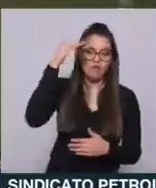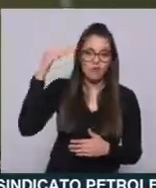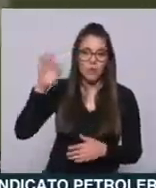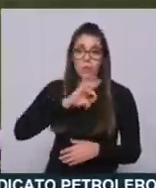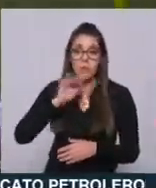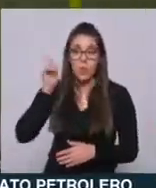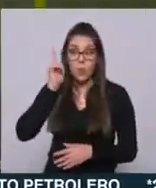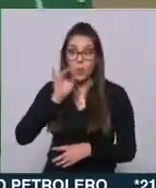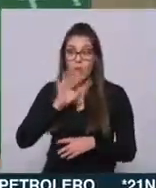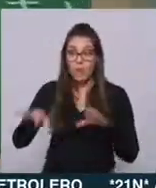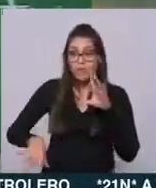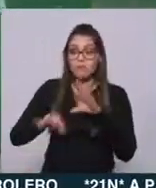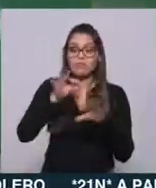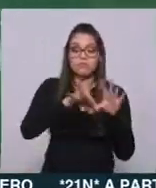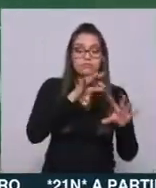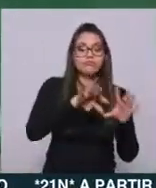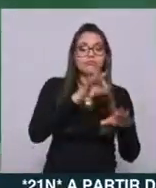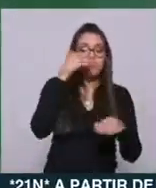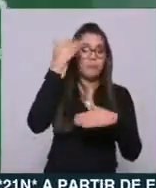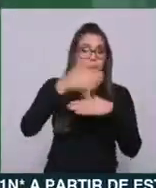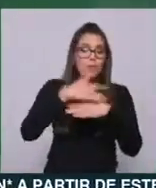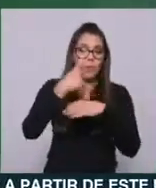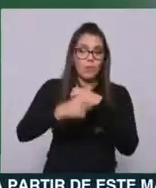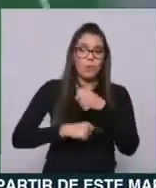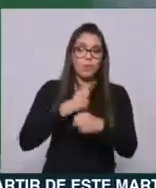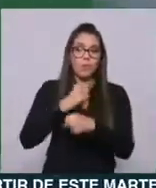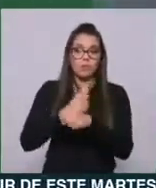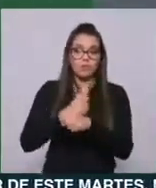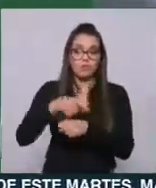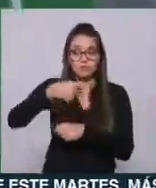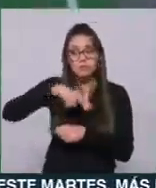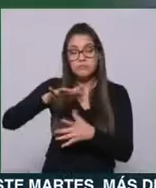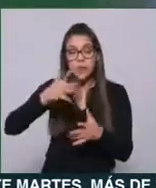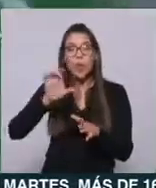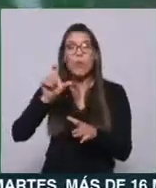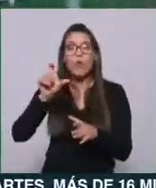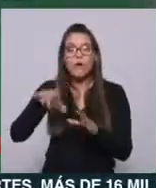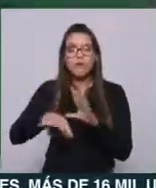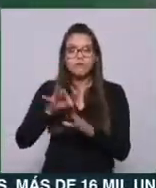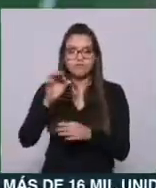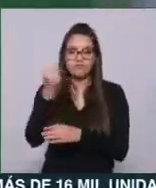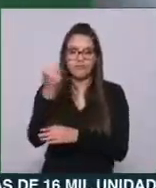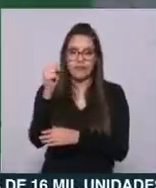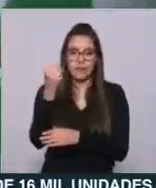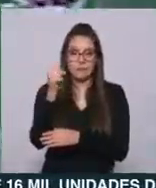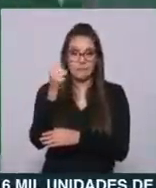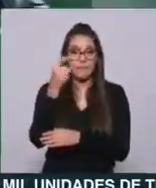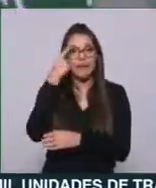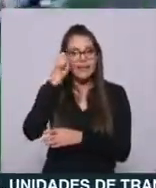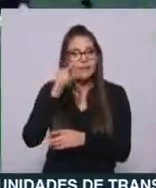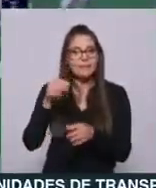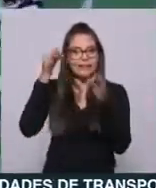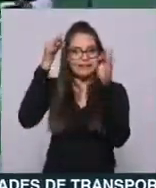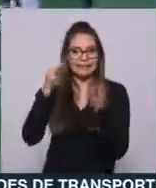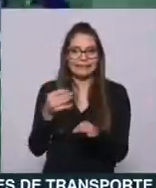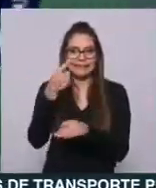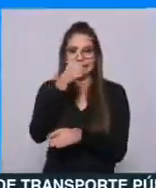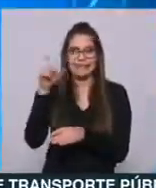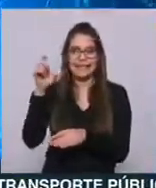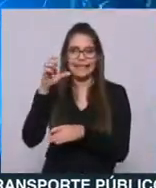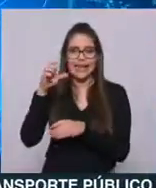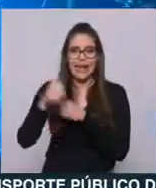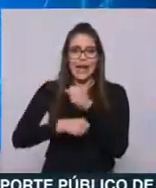elegidos el próximo año. Los elegidos serán enaltecidos alrededor de septiembre del próximo año, fecha que marca los 100 años del primer juego en la historia de la